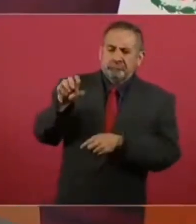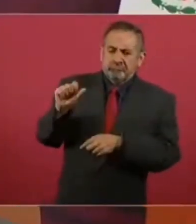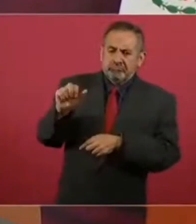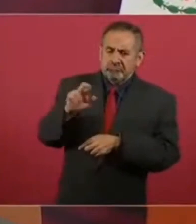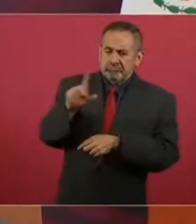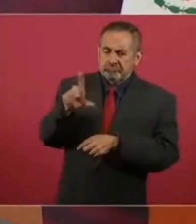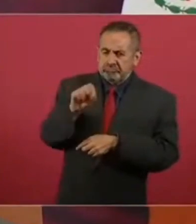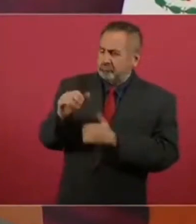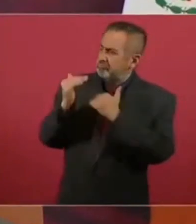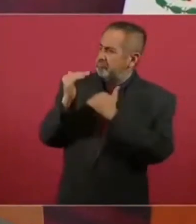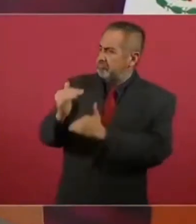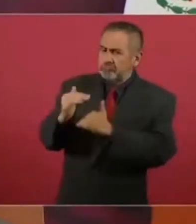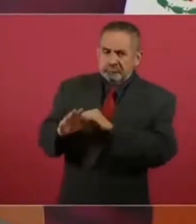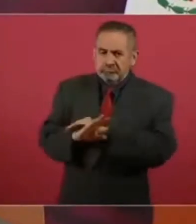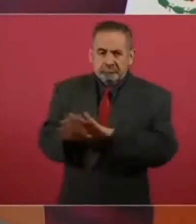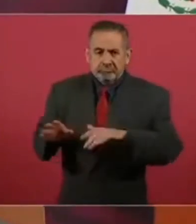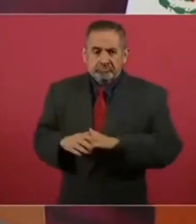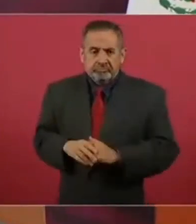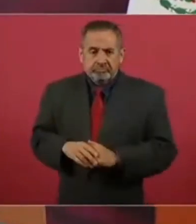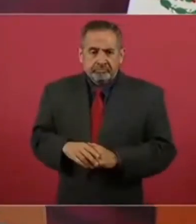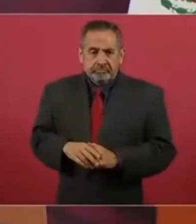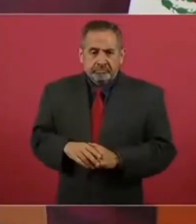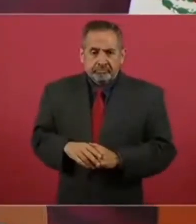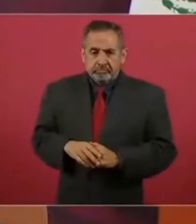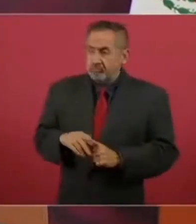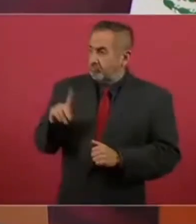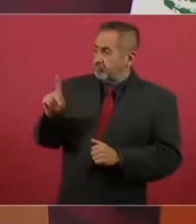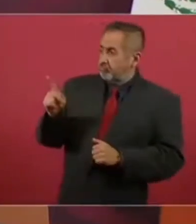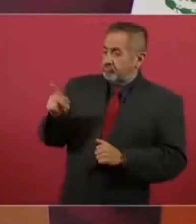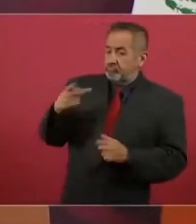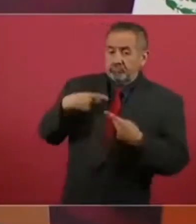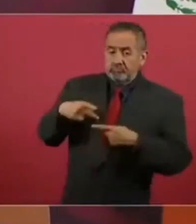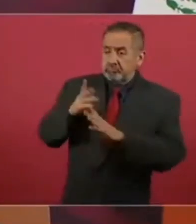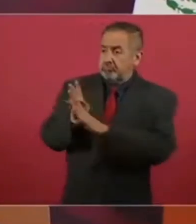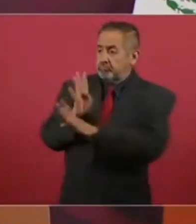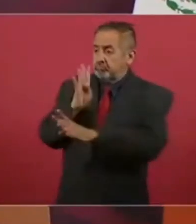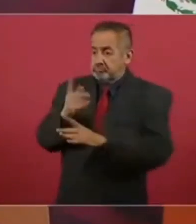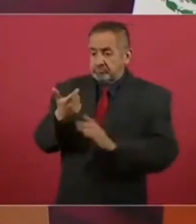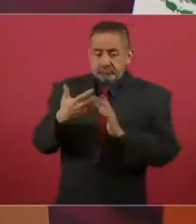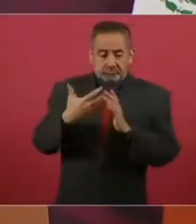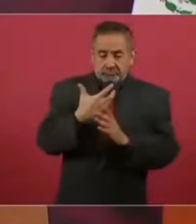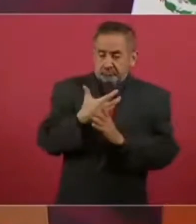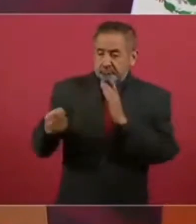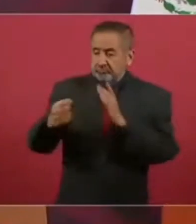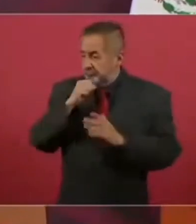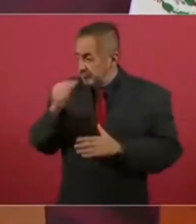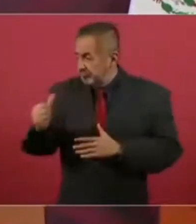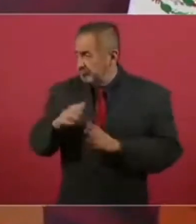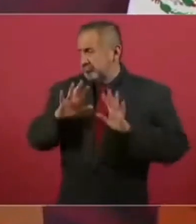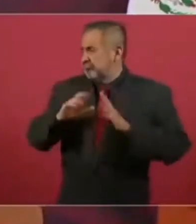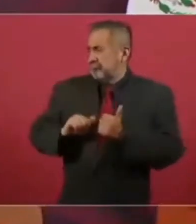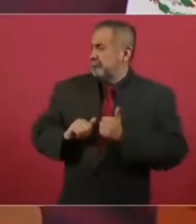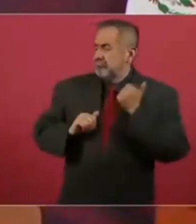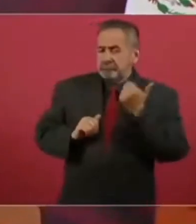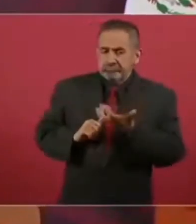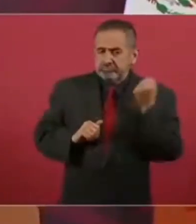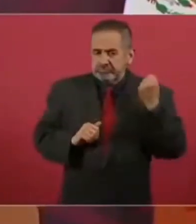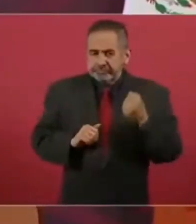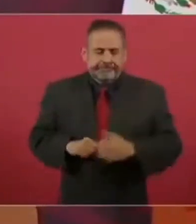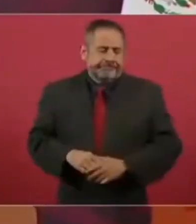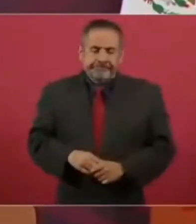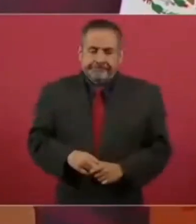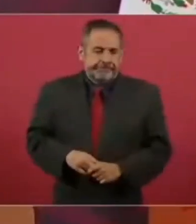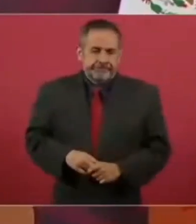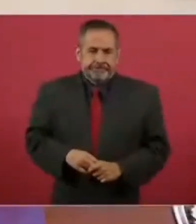plazo. Si no recogen los recursos, no los transfieren, se quedan.